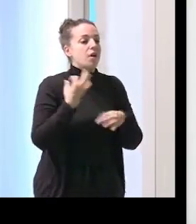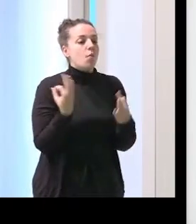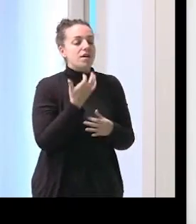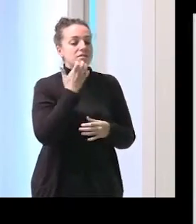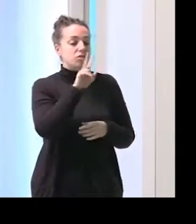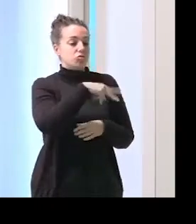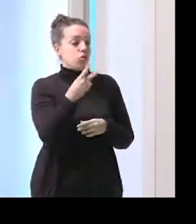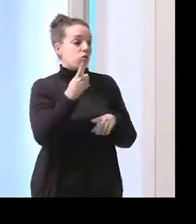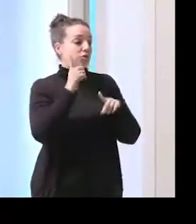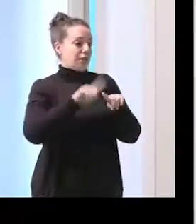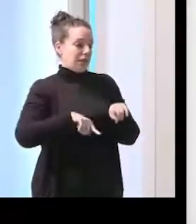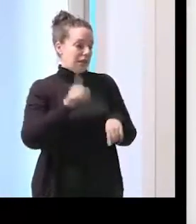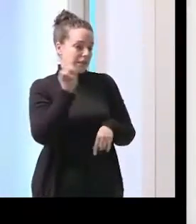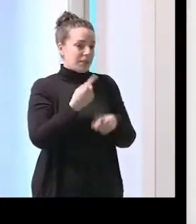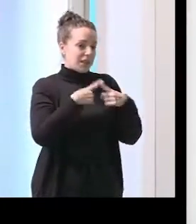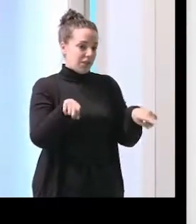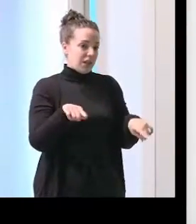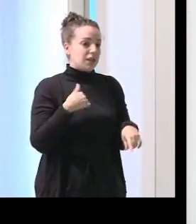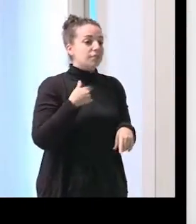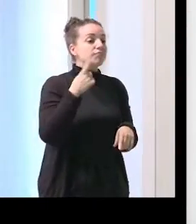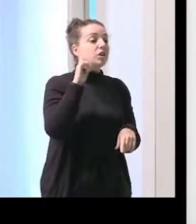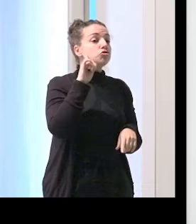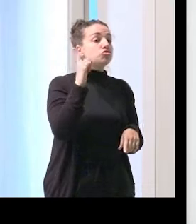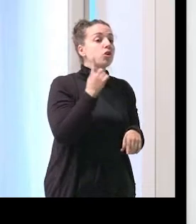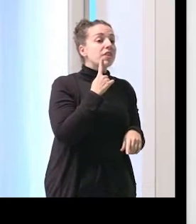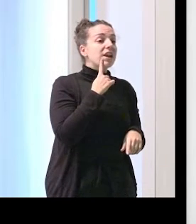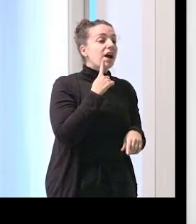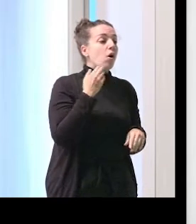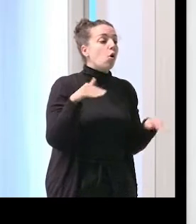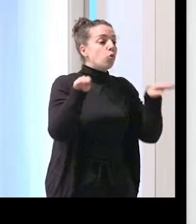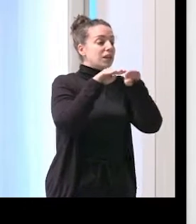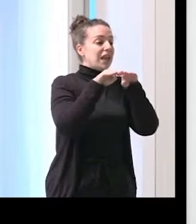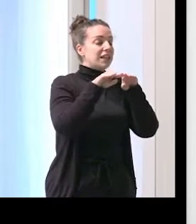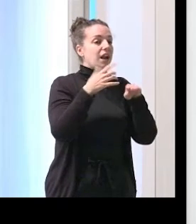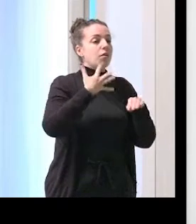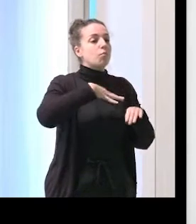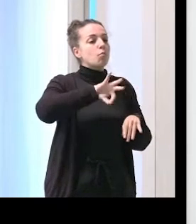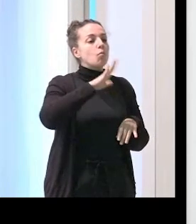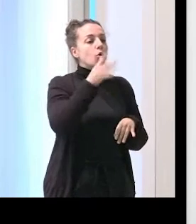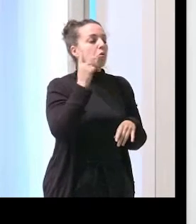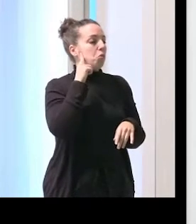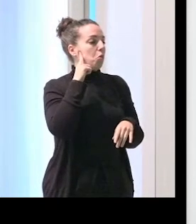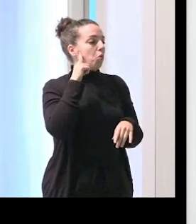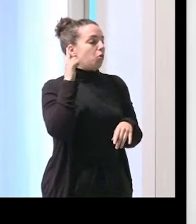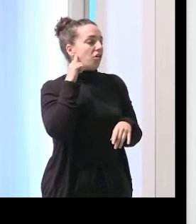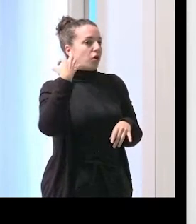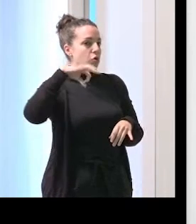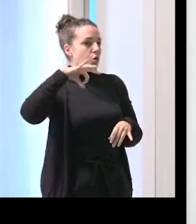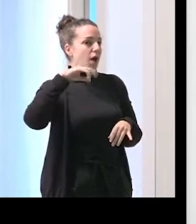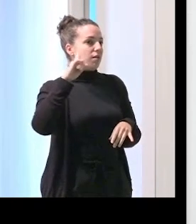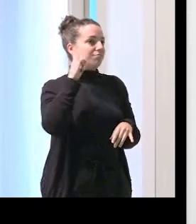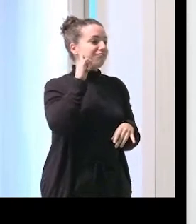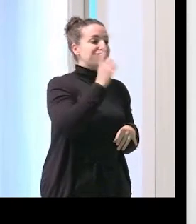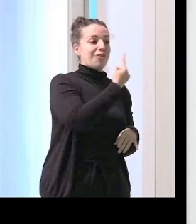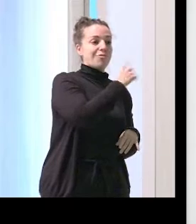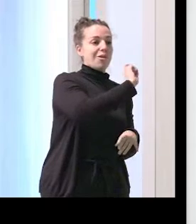también distintas. Y la sordera unilateral, pues es evidente, un oído es normal y el otro oído es patológico,